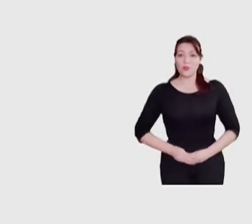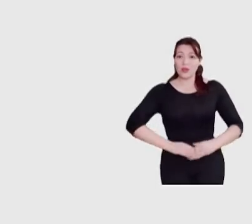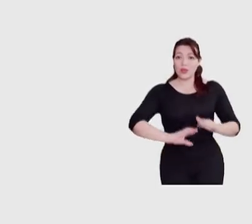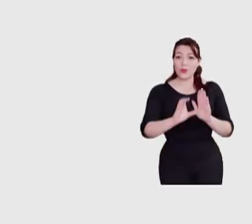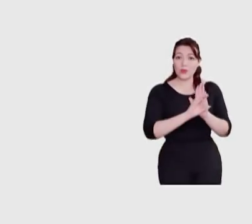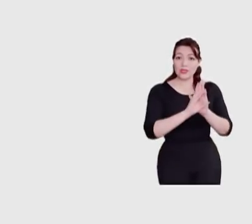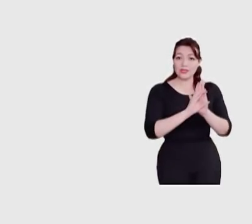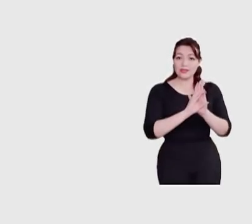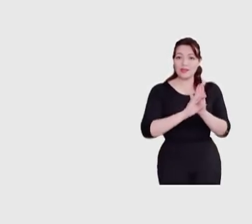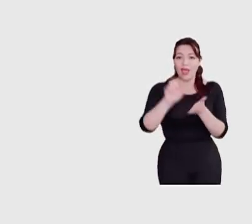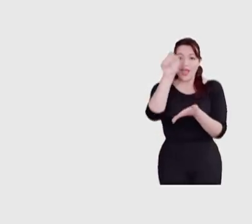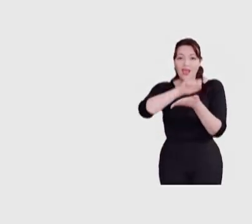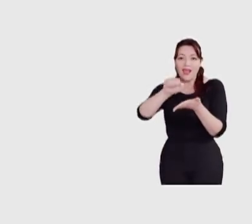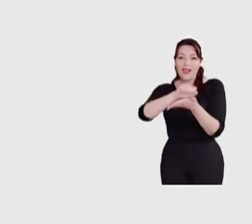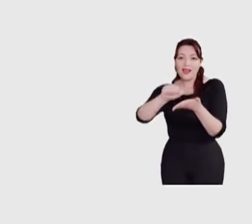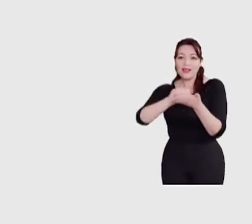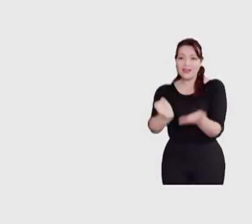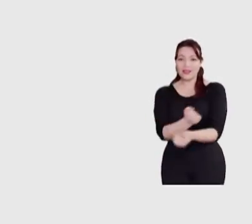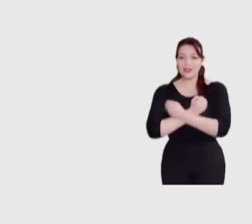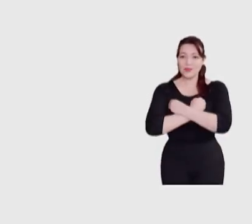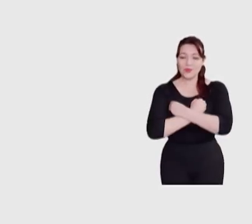Por una constitución escrita con amor.